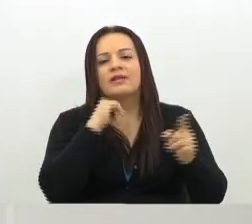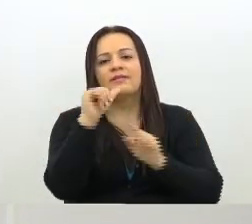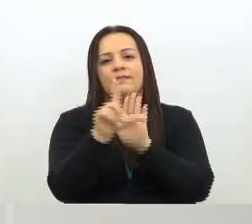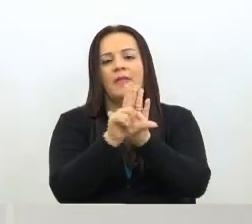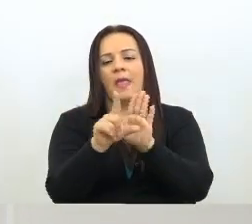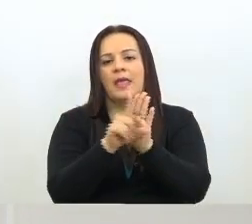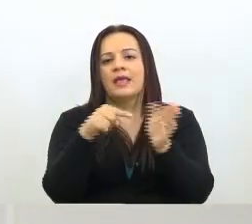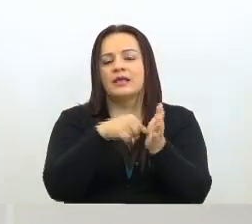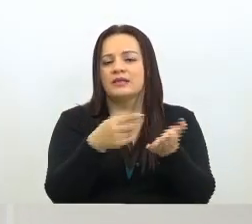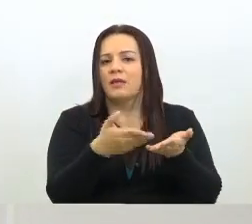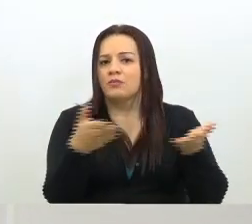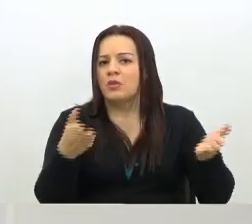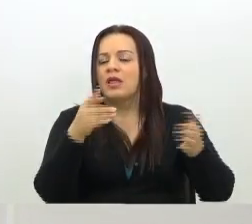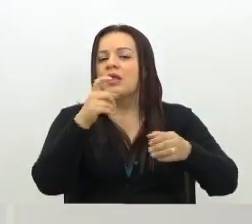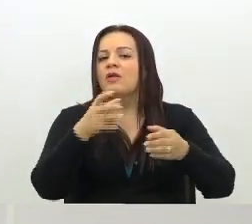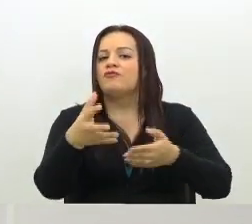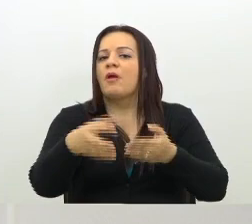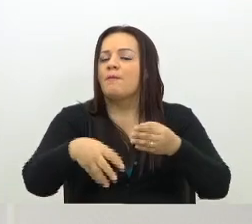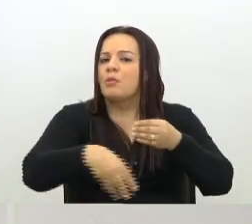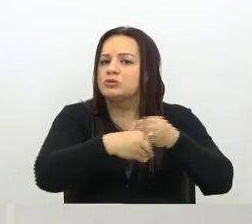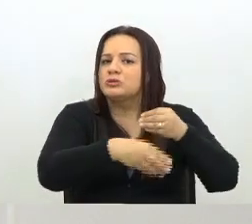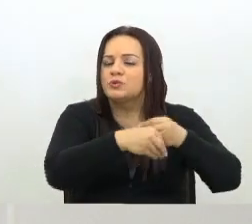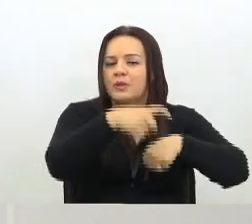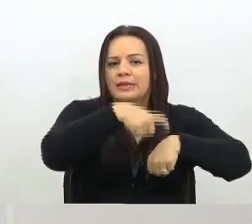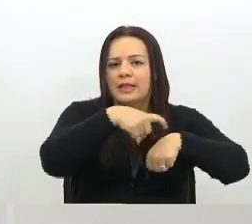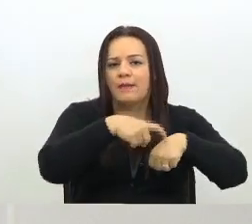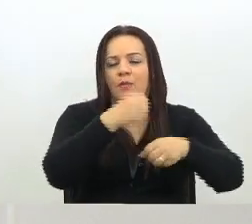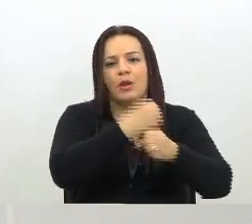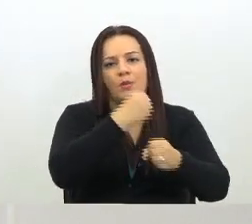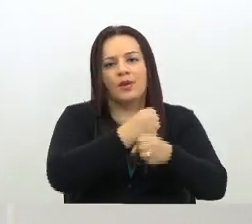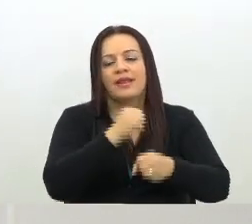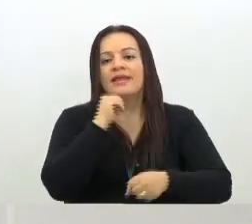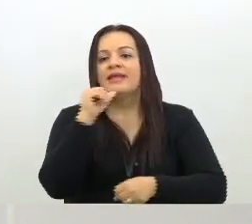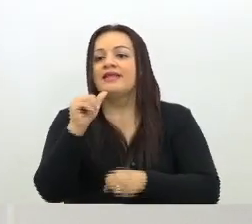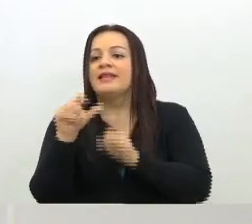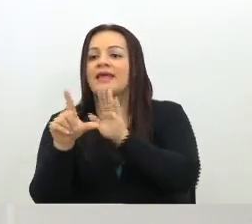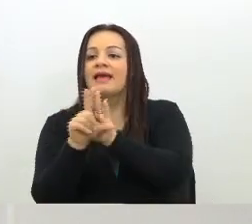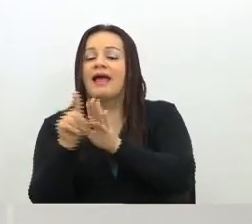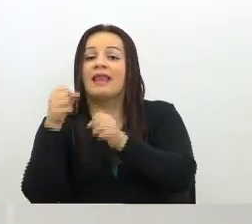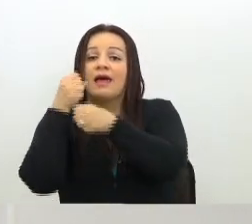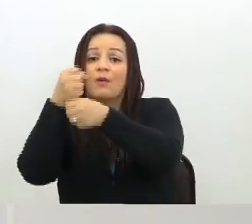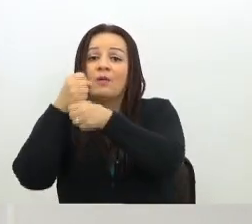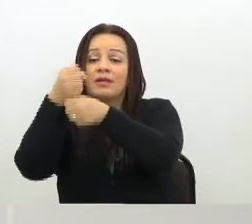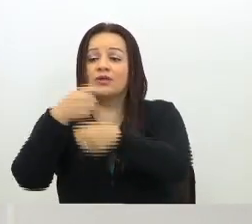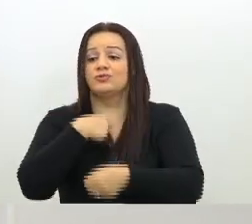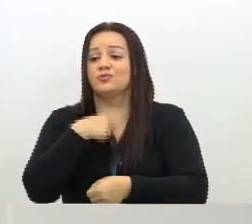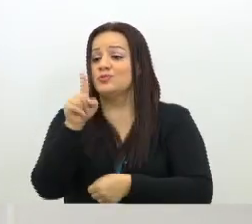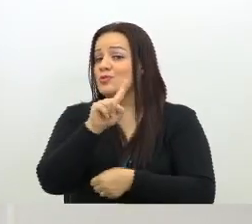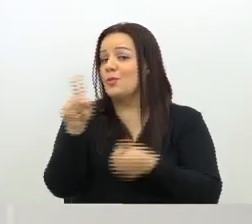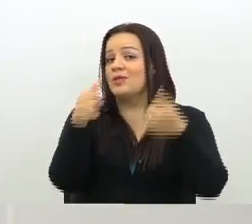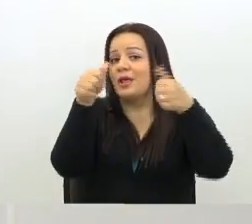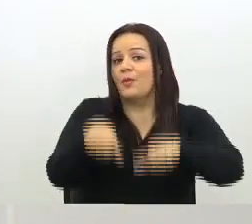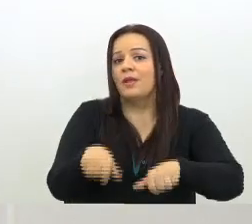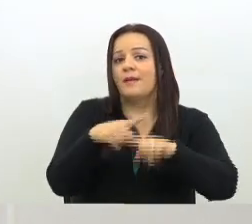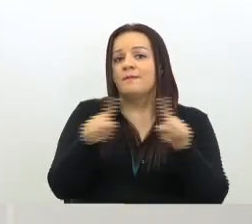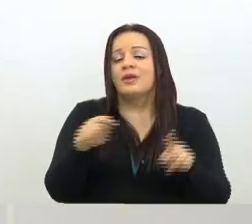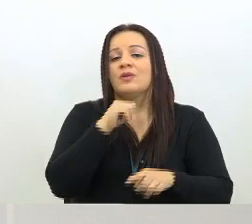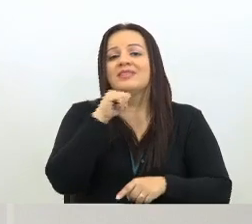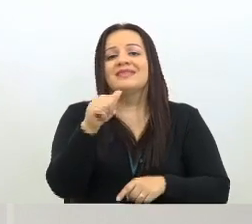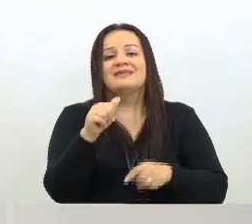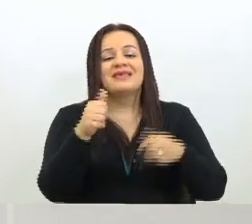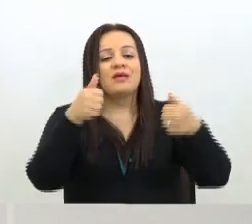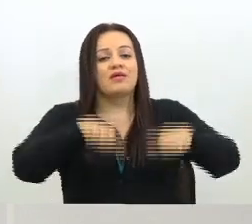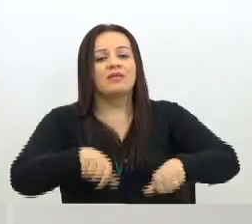la reposición del tiempo laborado, aunque la huelga sea declarada ilegal, con lo que yo no estoy en desacuerdo, pero sí estoy en desacuerdo con ese trato